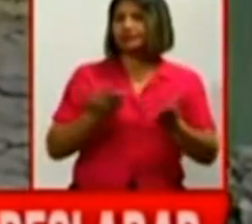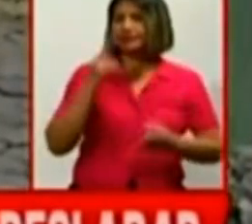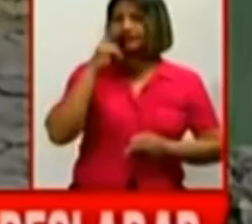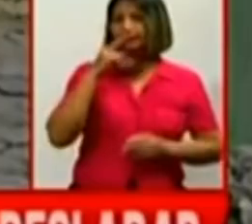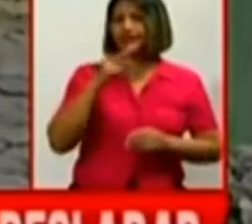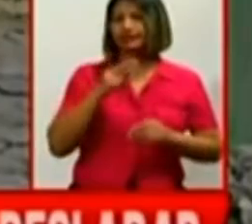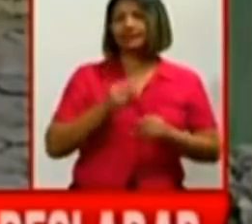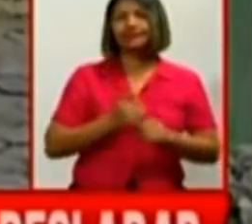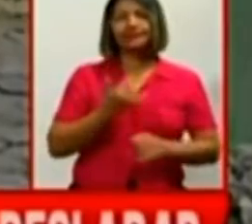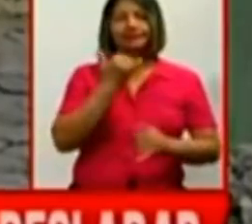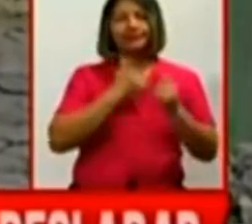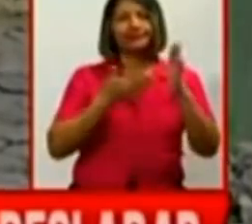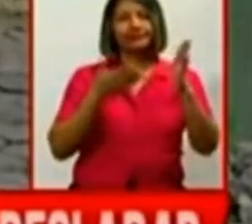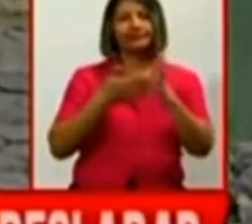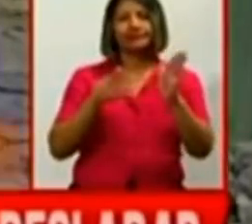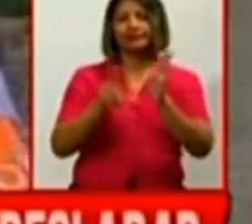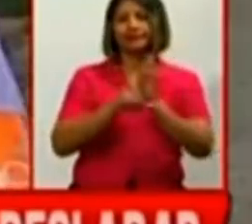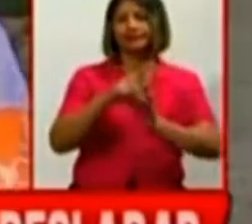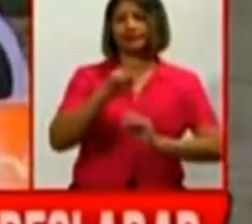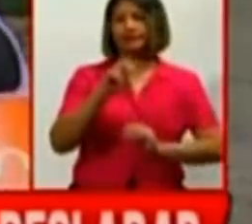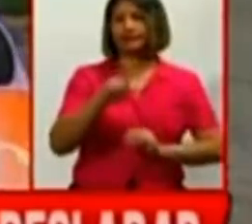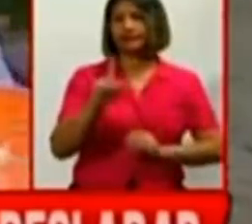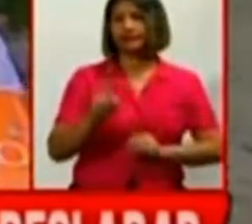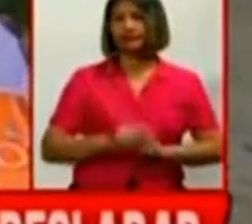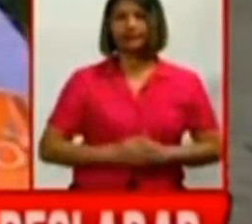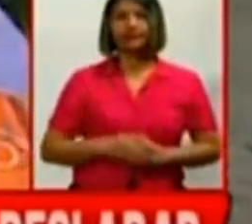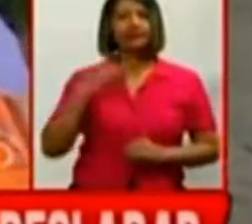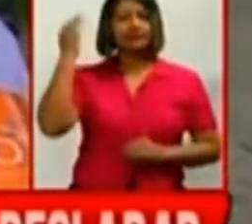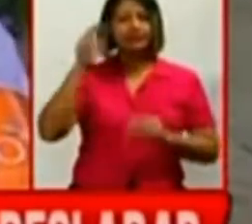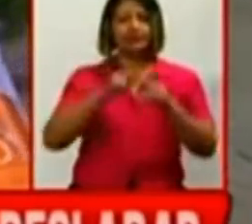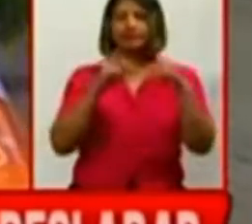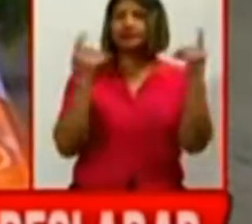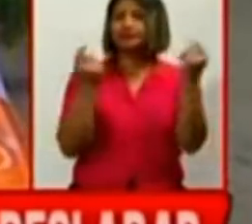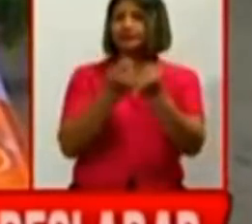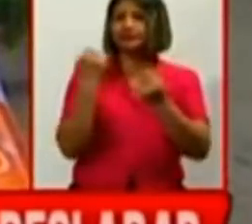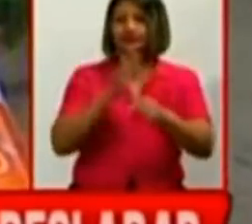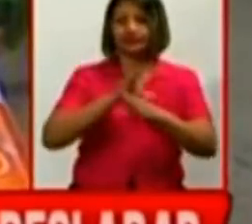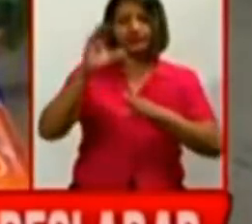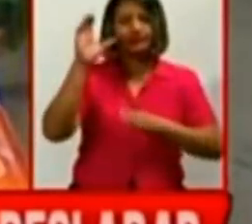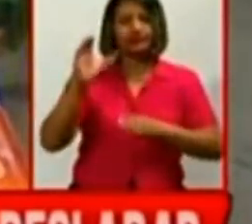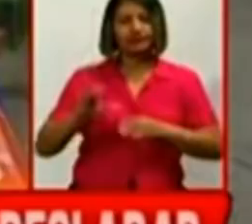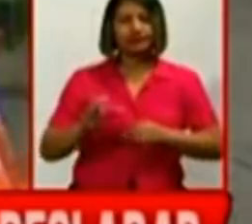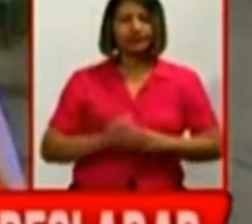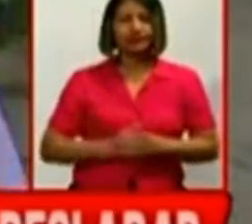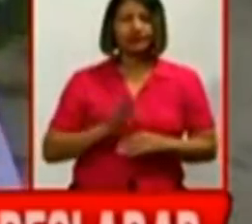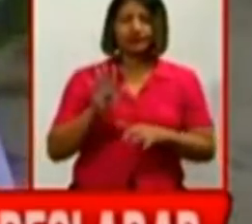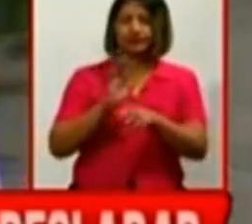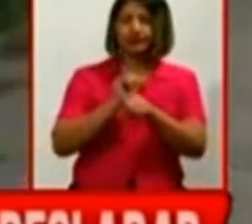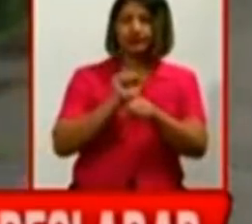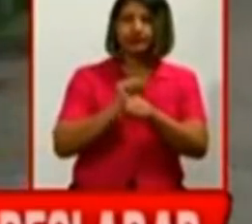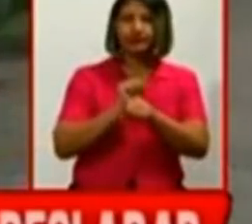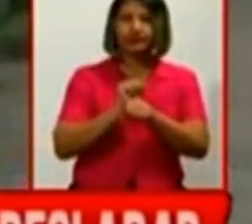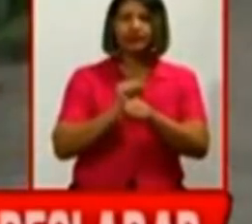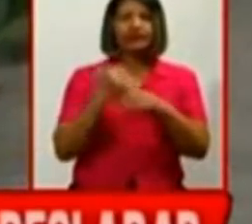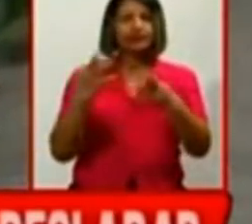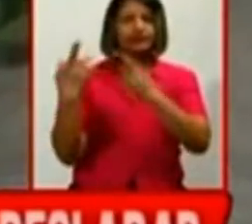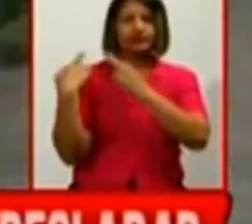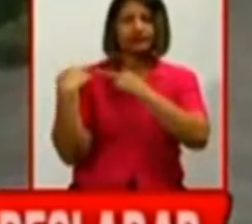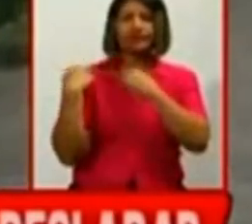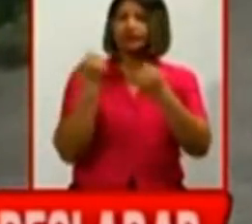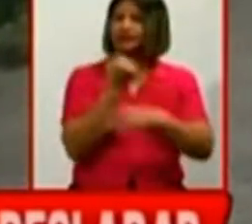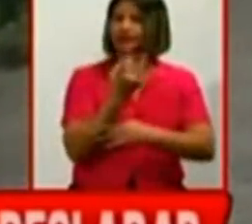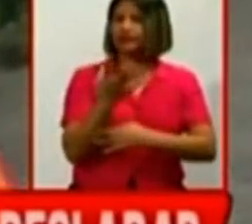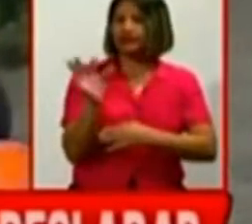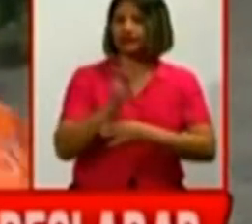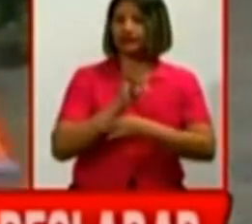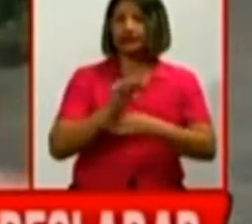faltas gravísimas contra la ley 101 cuando la fiscalía departamental está cumpliendo su labor encomendada así es como